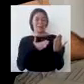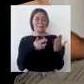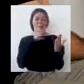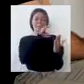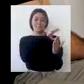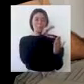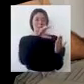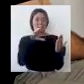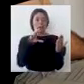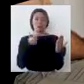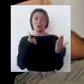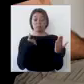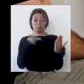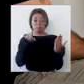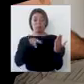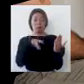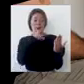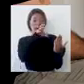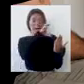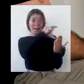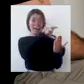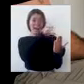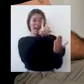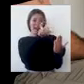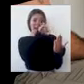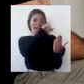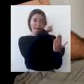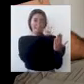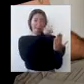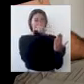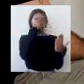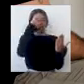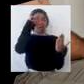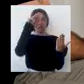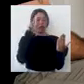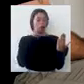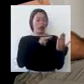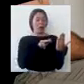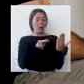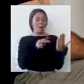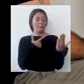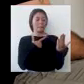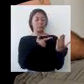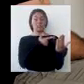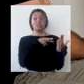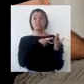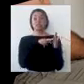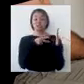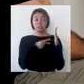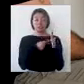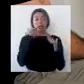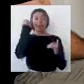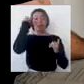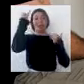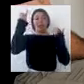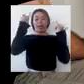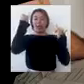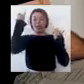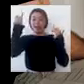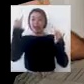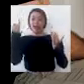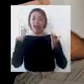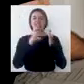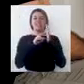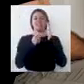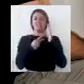Cómo yo también leo la imagen y cómo la imagen también está cargada de un montón de ideas y de